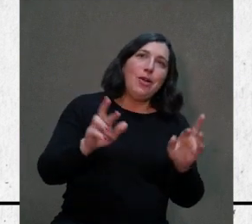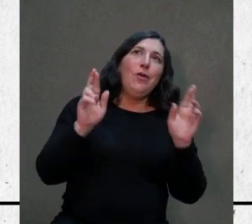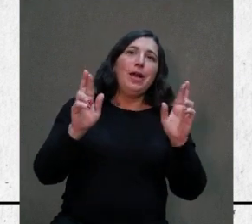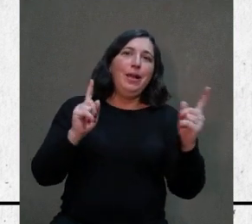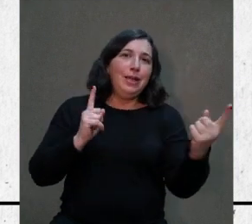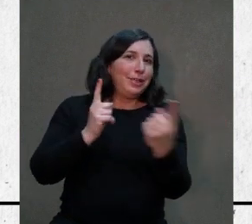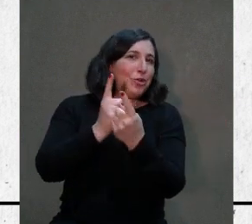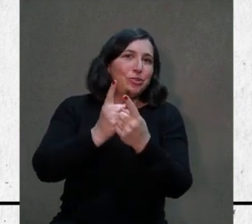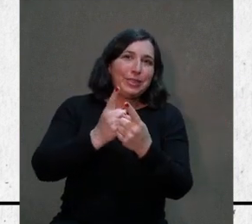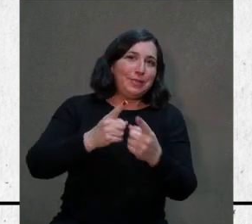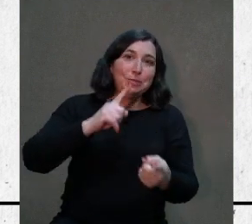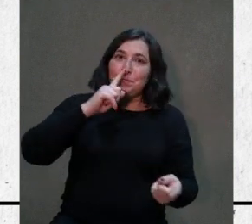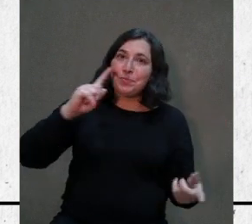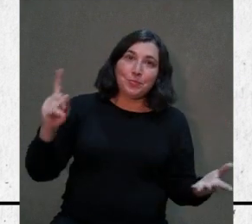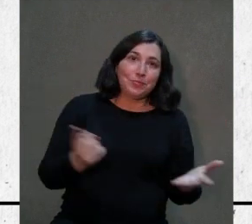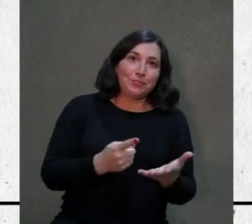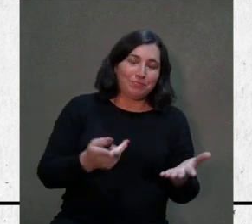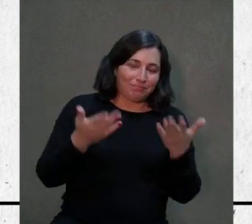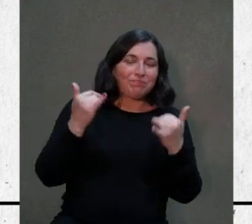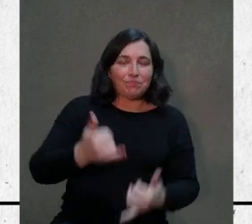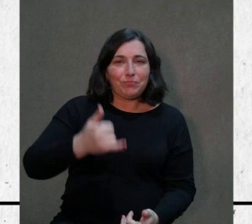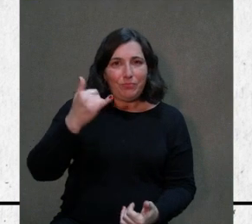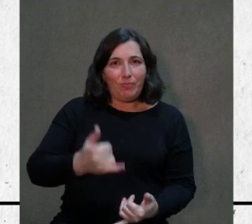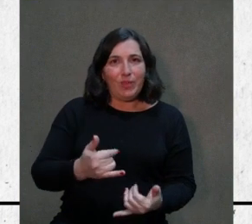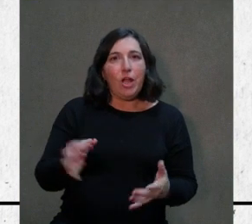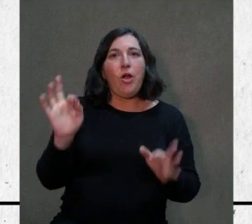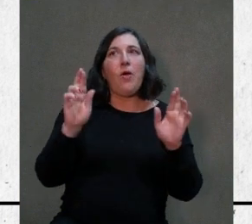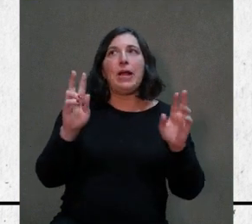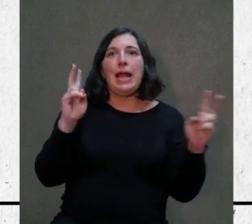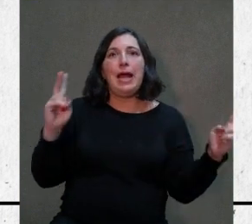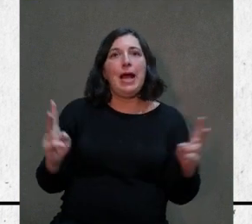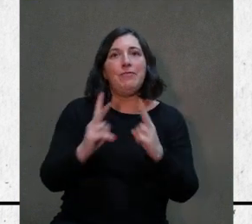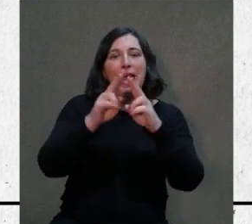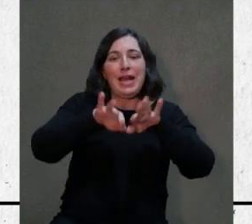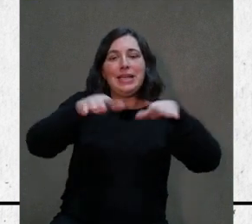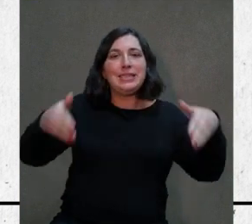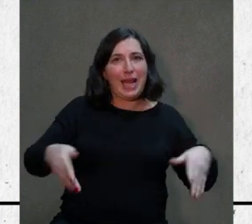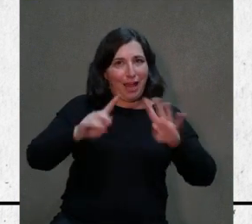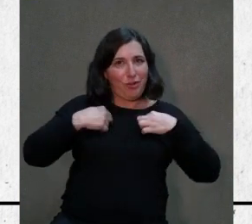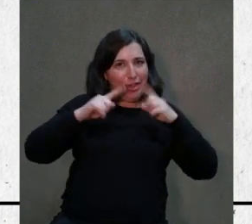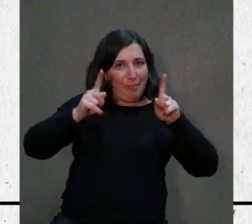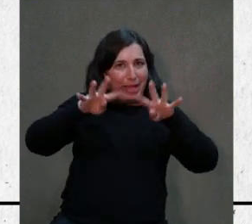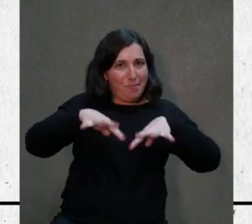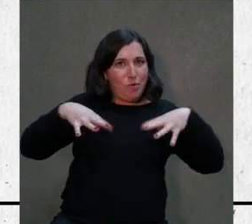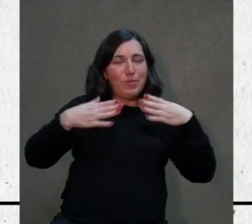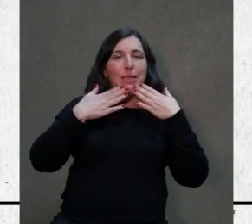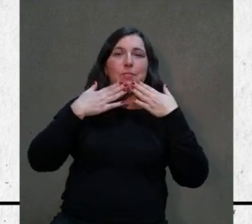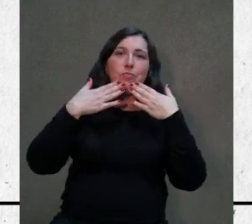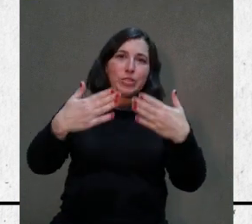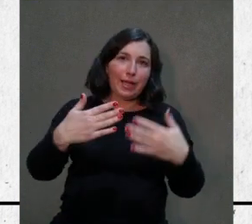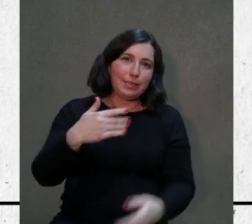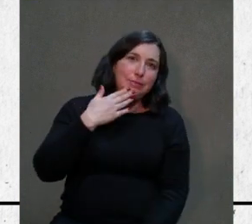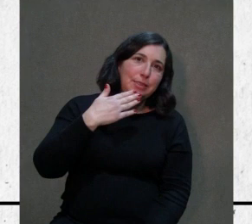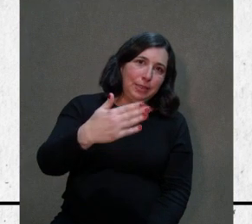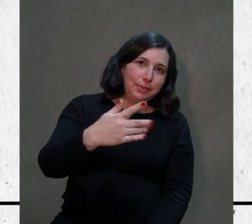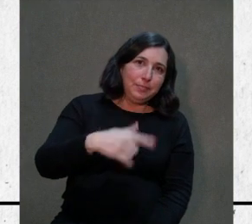gracias, igualmente. Que nos encontremos pronto. Y sí, va a ser así. En el escenario y como público